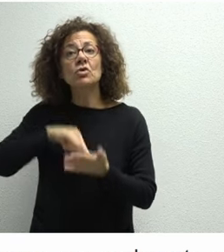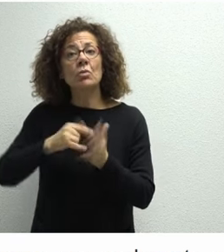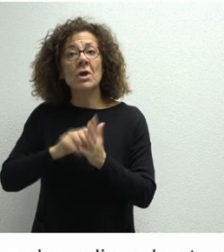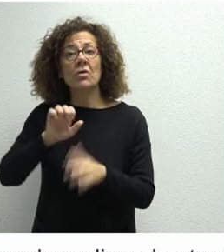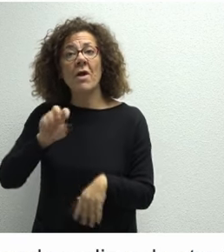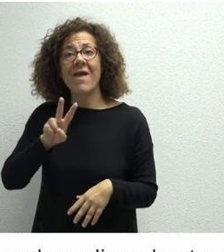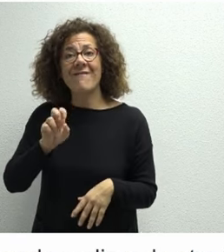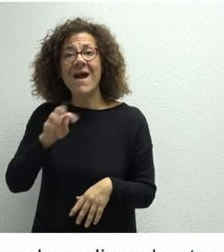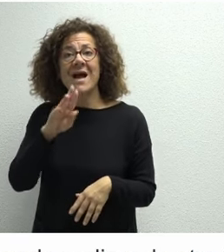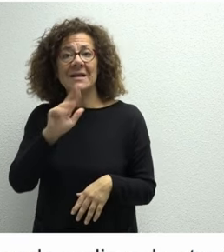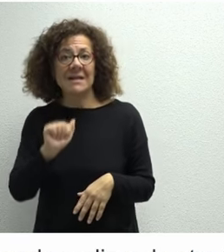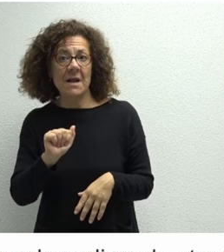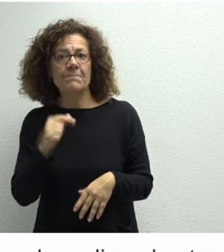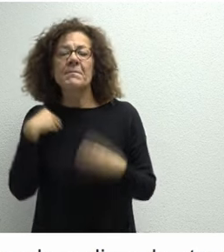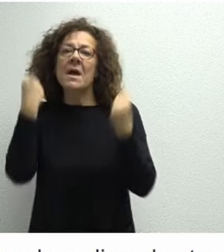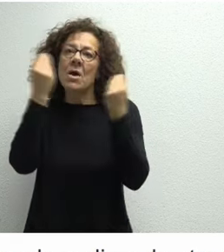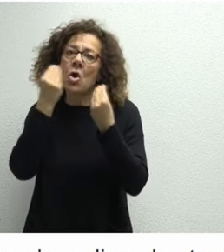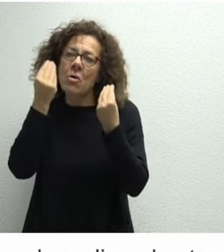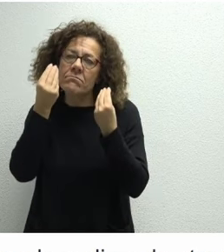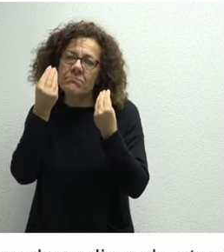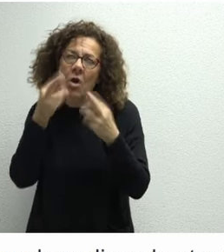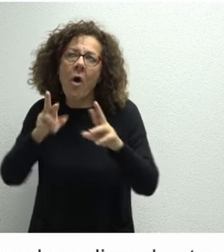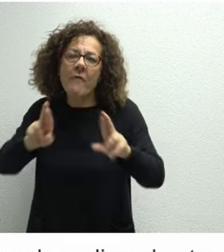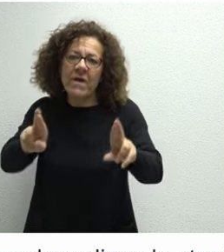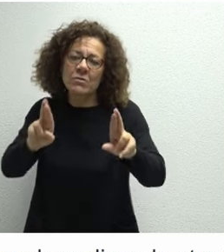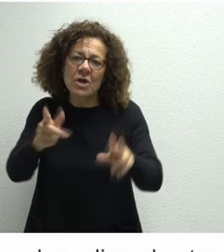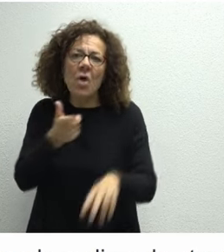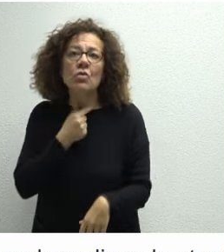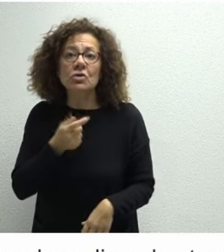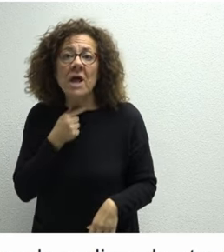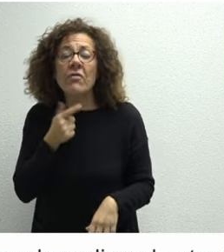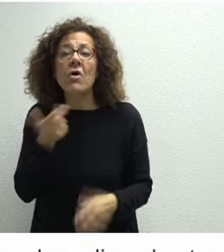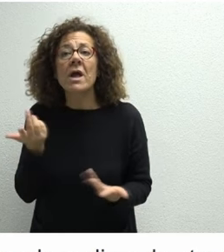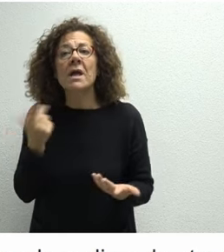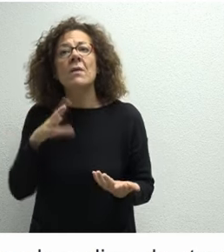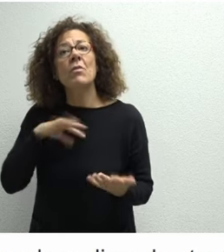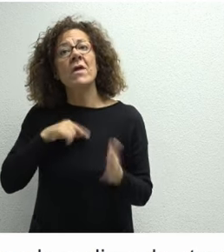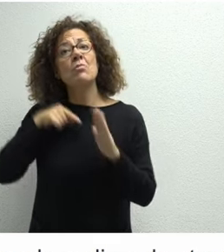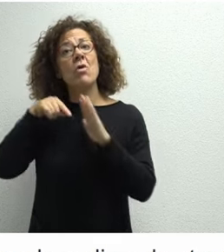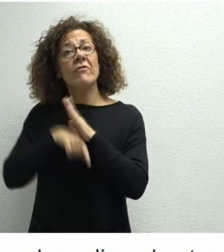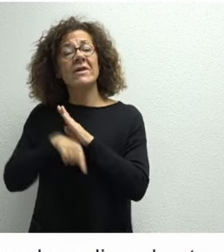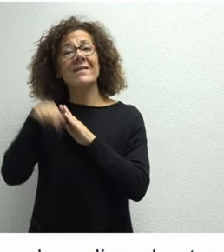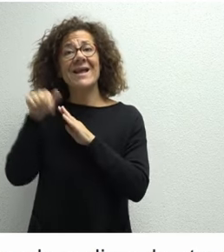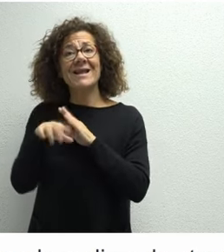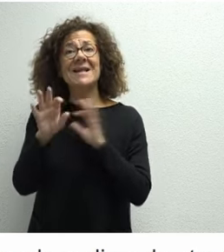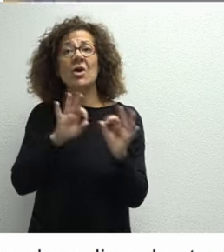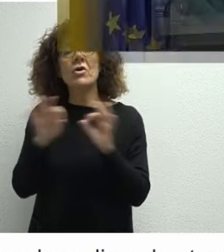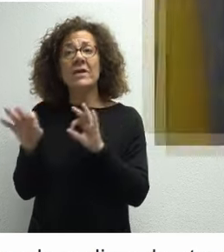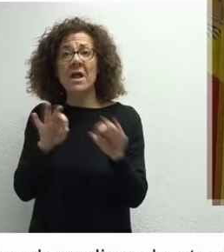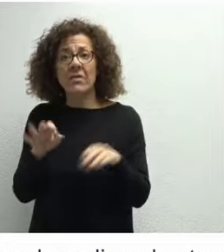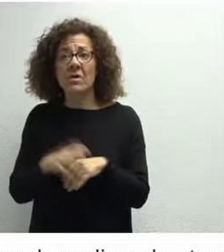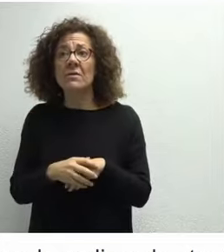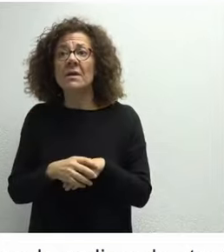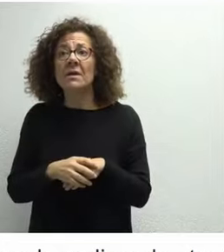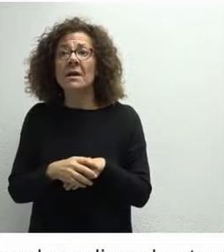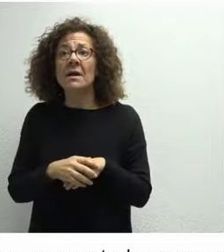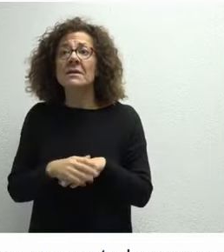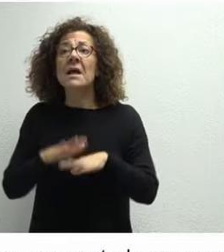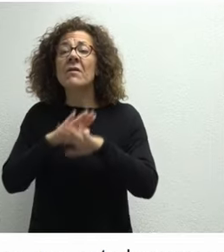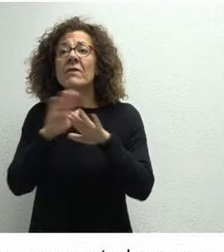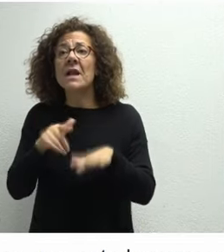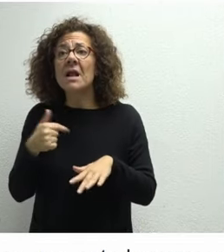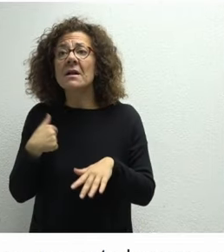eh esperemos que os haya gustado y y os llame la atención también poder profundizar un poquito más en cómo está siendo nuestra coordinación y realmente Cómo dice Iván cómo se está